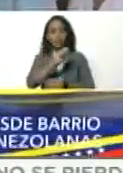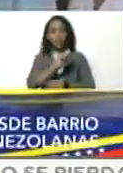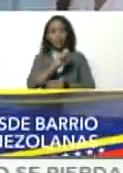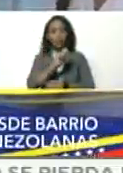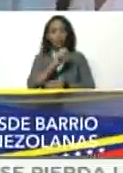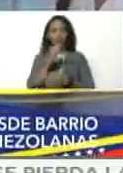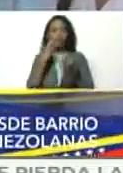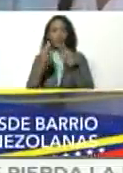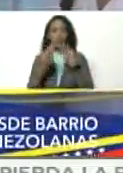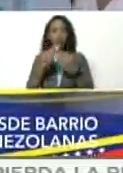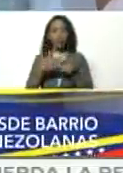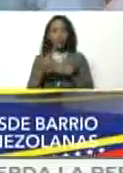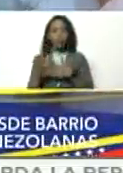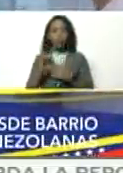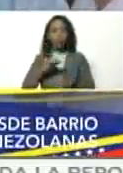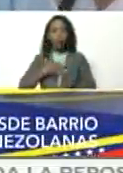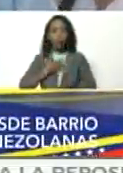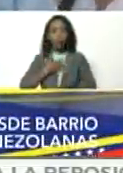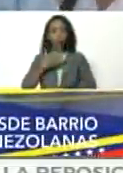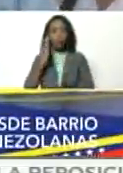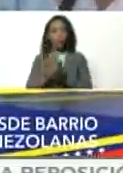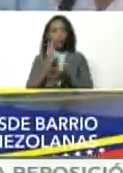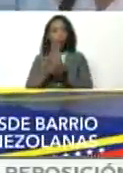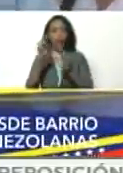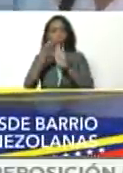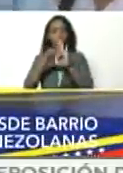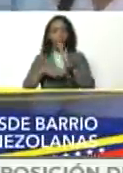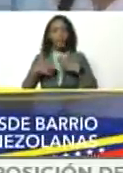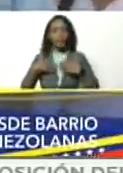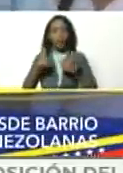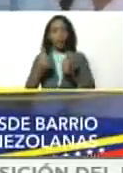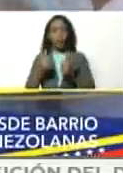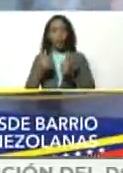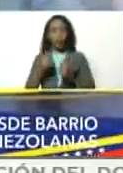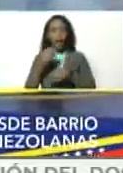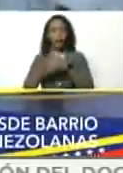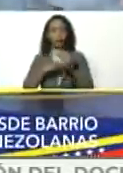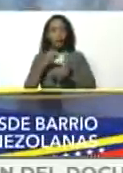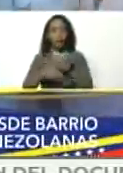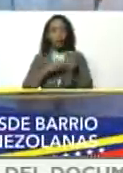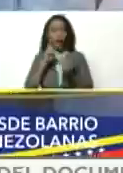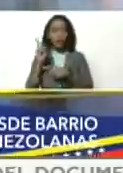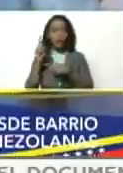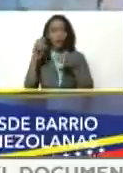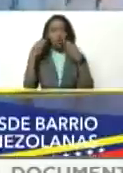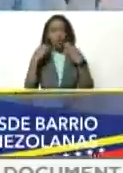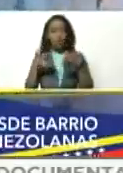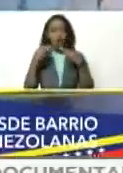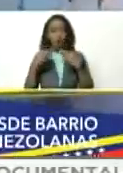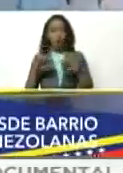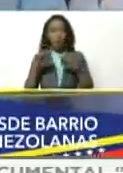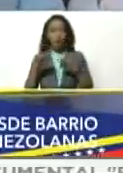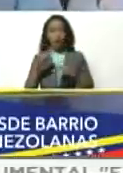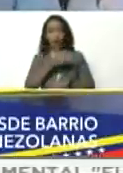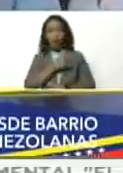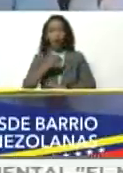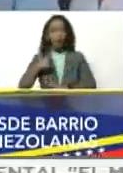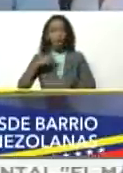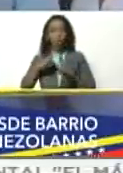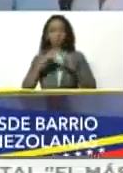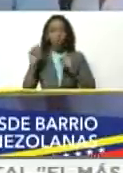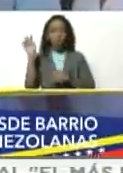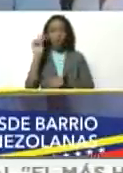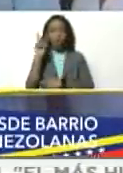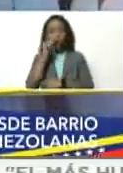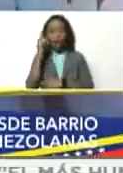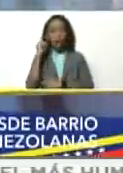flexibilización podamos siempre manteniendo las medidas de bioseguridad ir regresando a esa normalidad anhelada por todos los